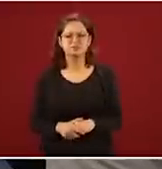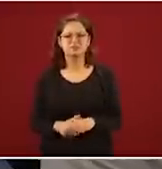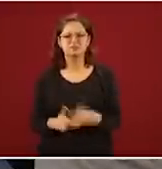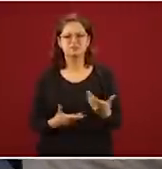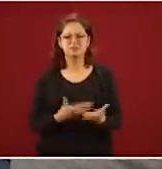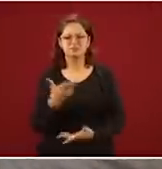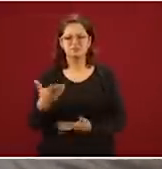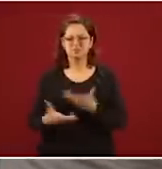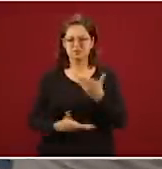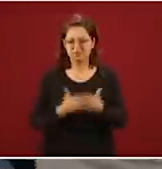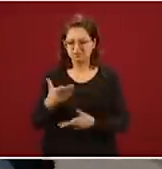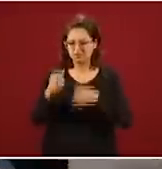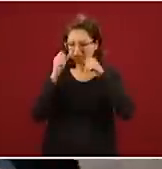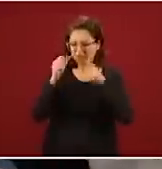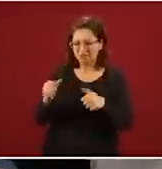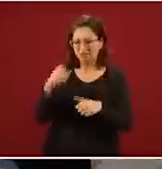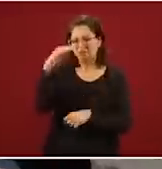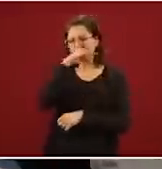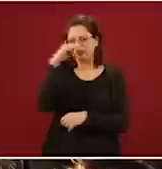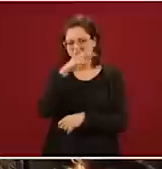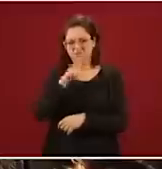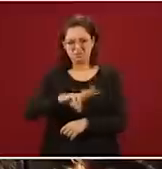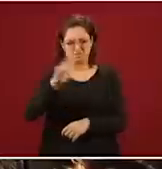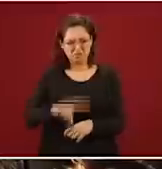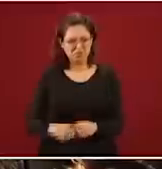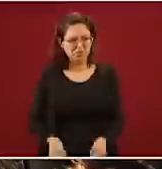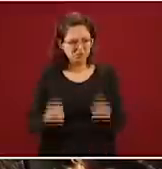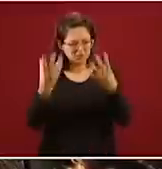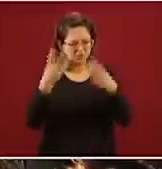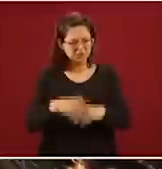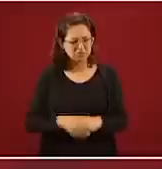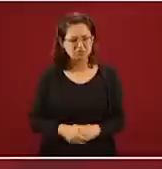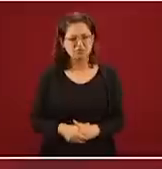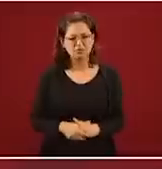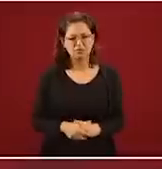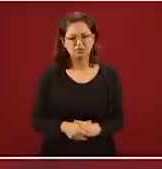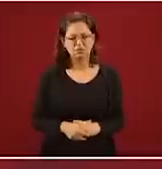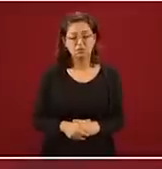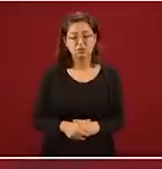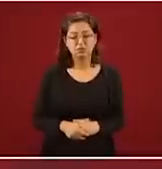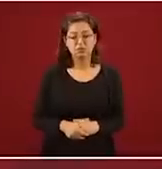servicios de tercer nivel serán gratuitos? Pues yo espero que